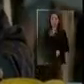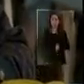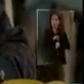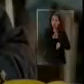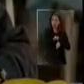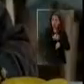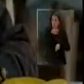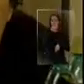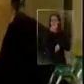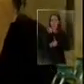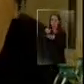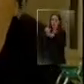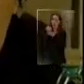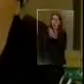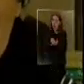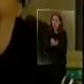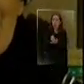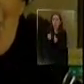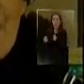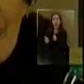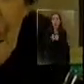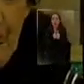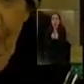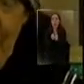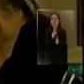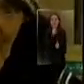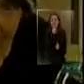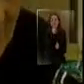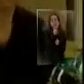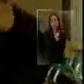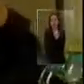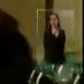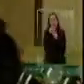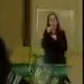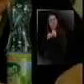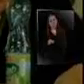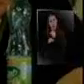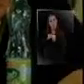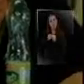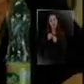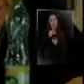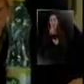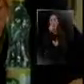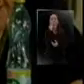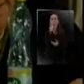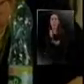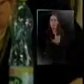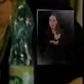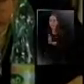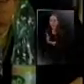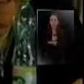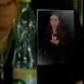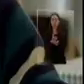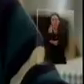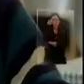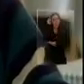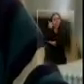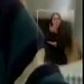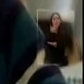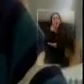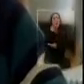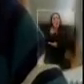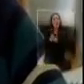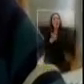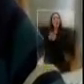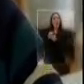El doctor Vukušić ofrece su ayuda para acompañar a los ancianos en un cambio paulatino de la dieta. La idea es probar